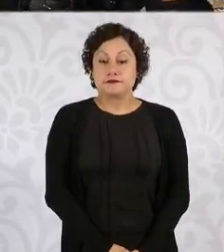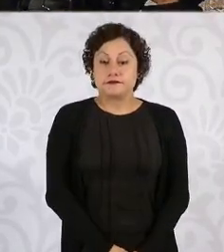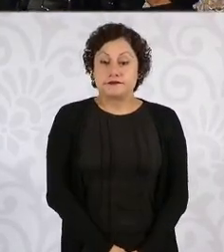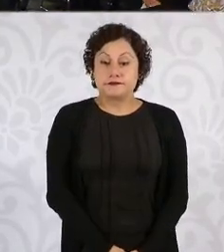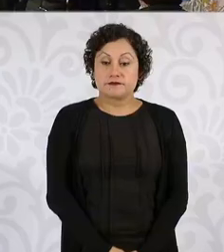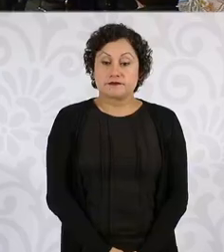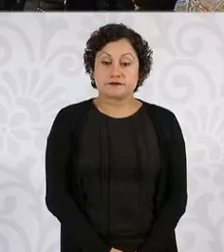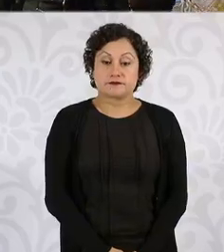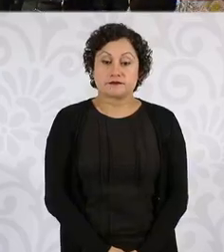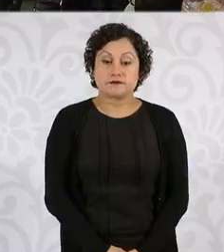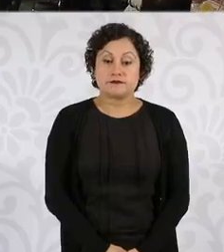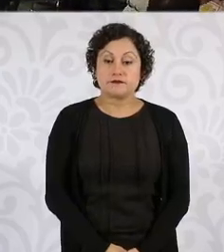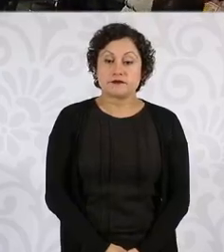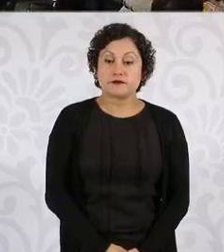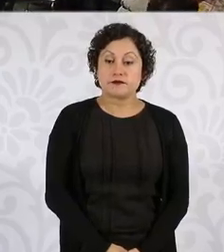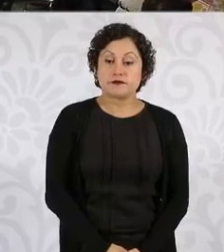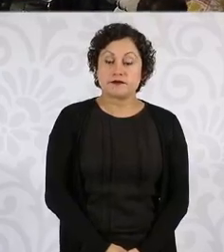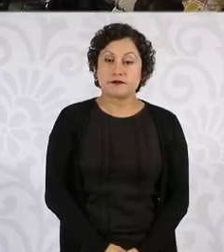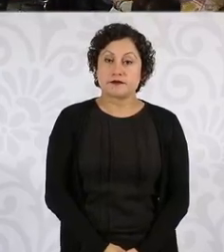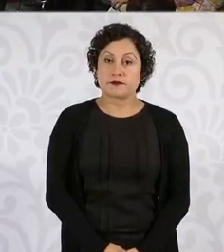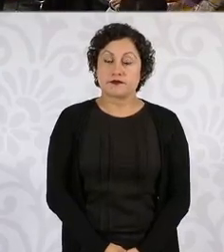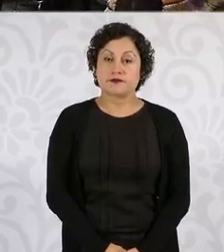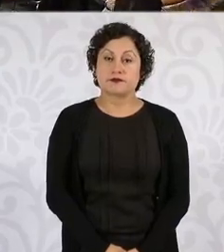A ver acá.